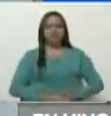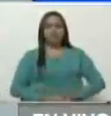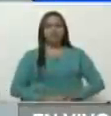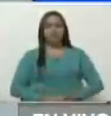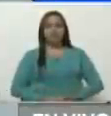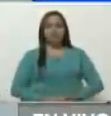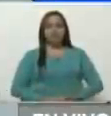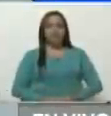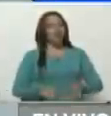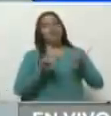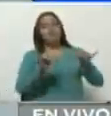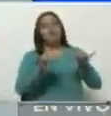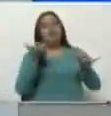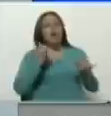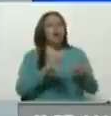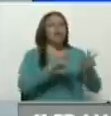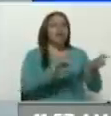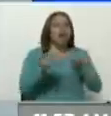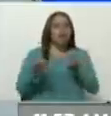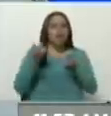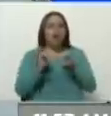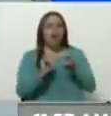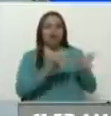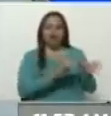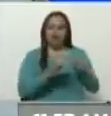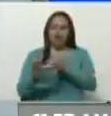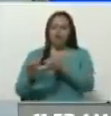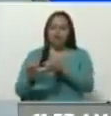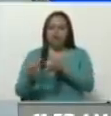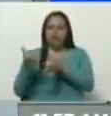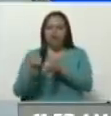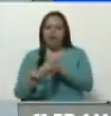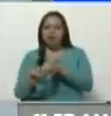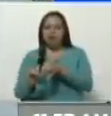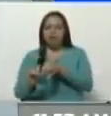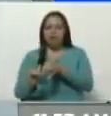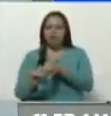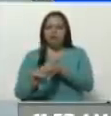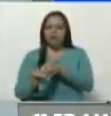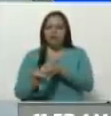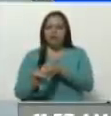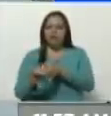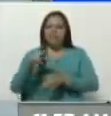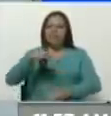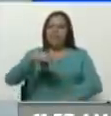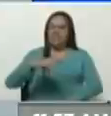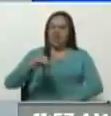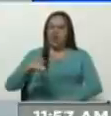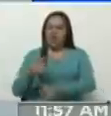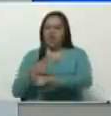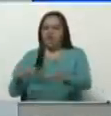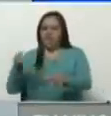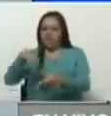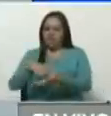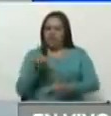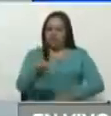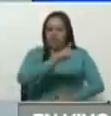sería extraño que se apareciera una facción neoliberal dentro del Partido Socialista Unido de